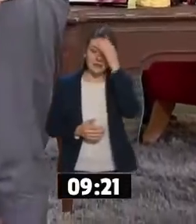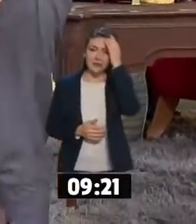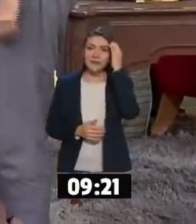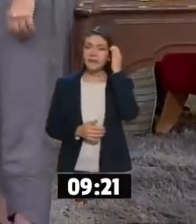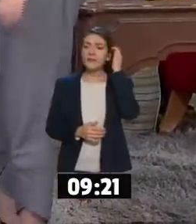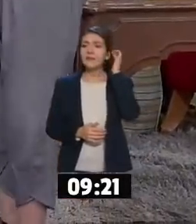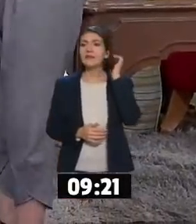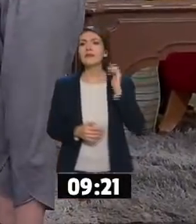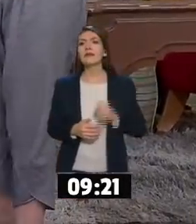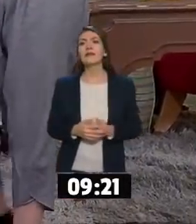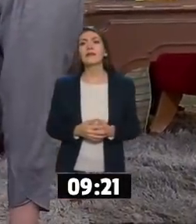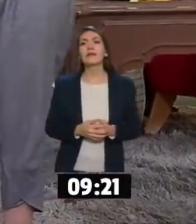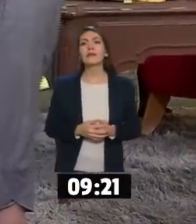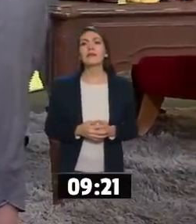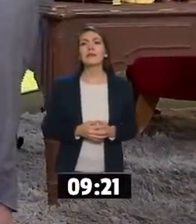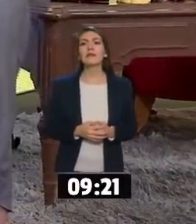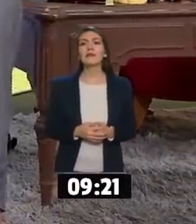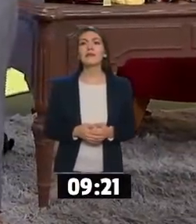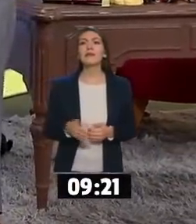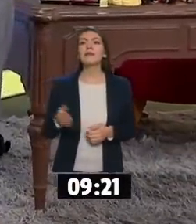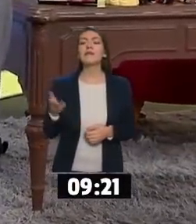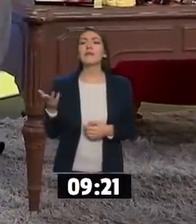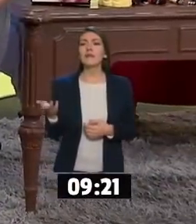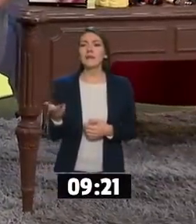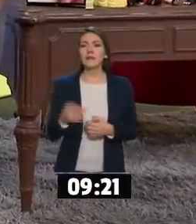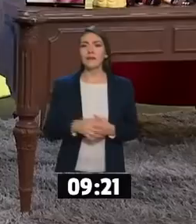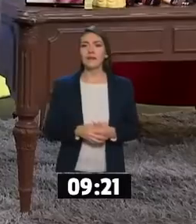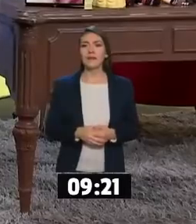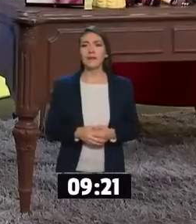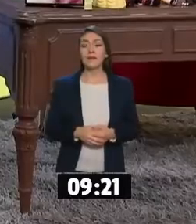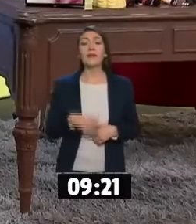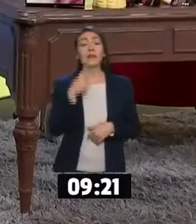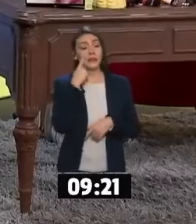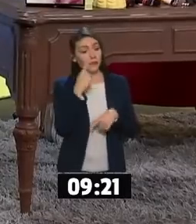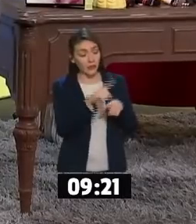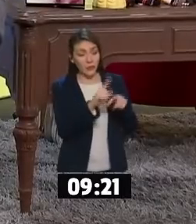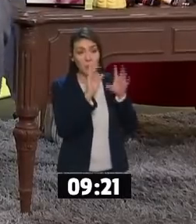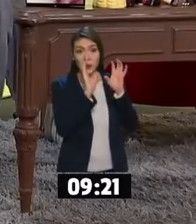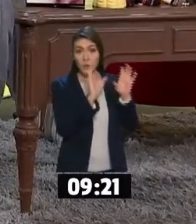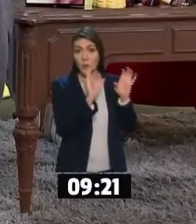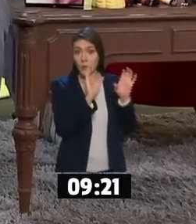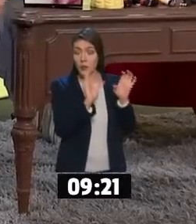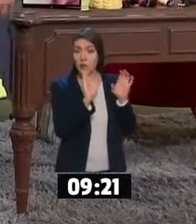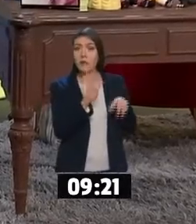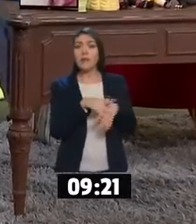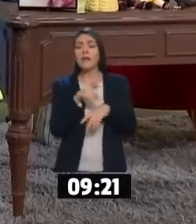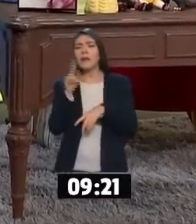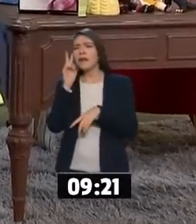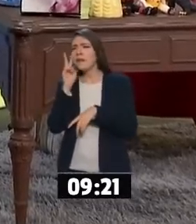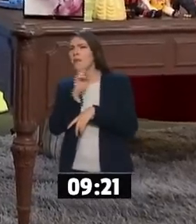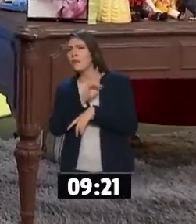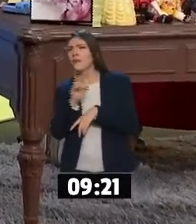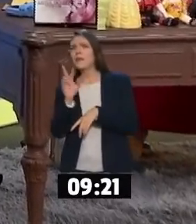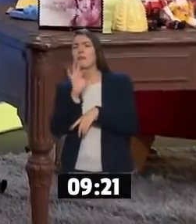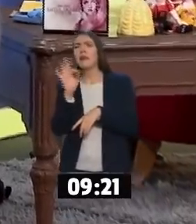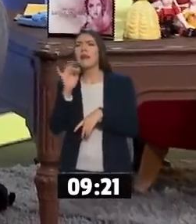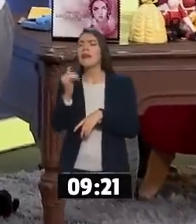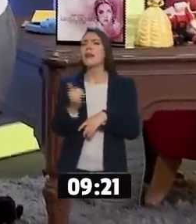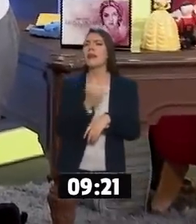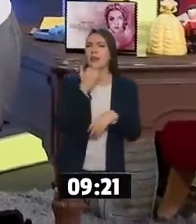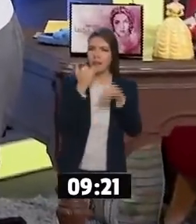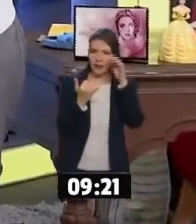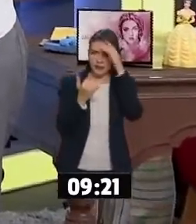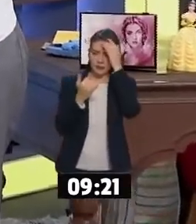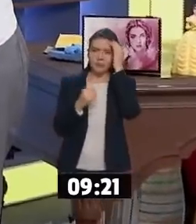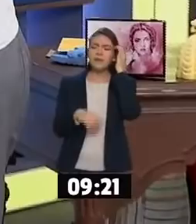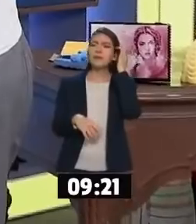primero, aguado porque las apariencias engañan. Les queremos mostrar una denuncia que corrió en